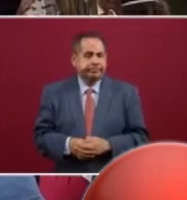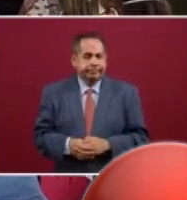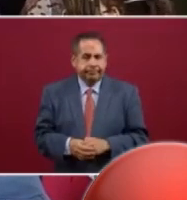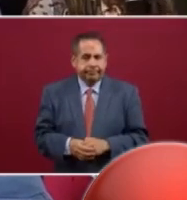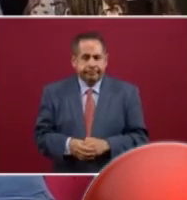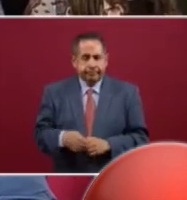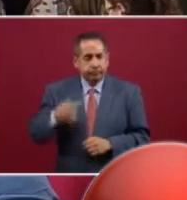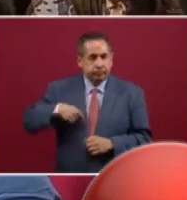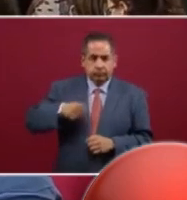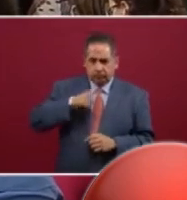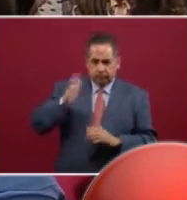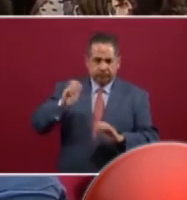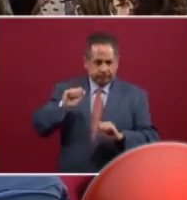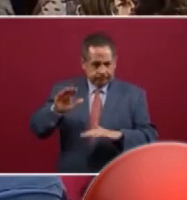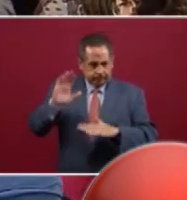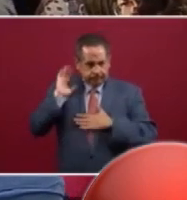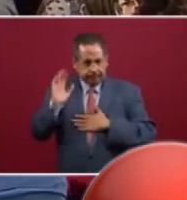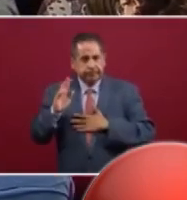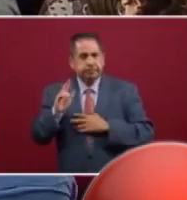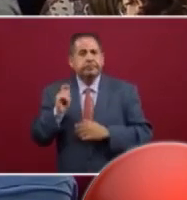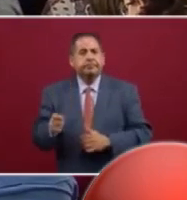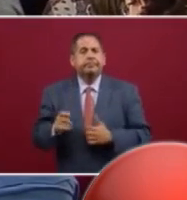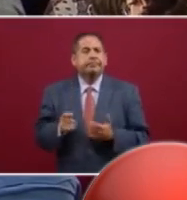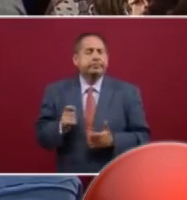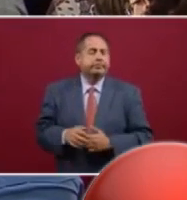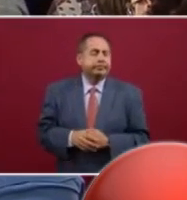tenemos el compromiso